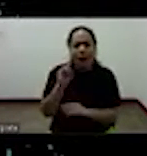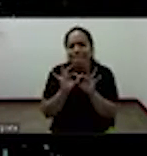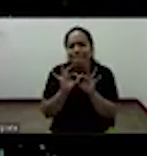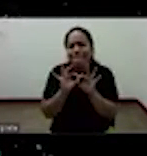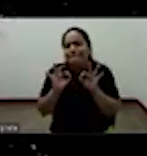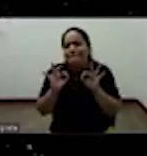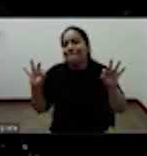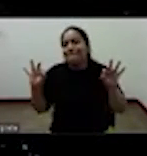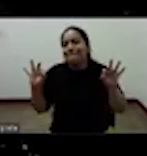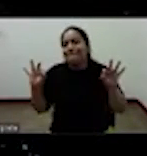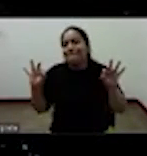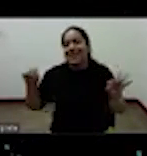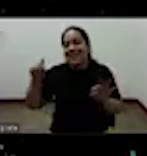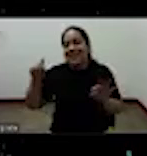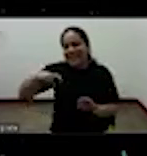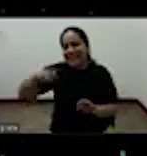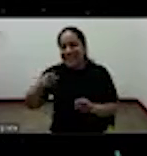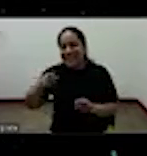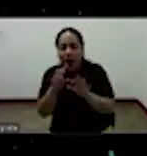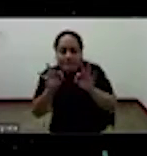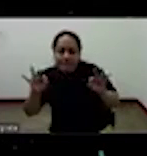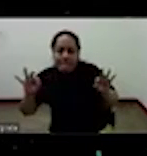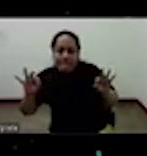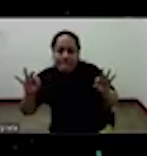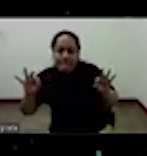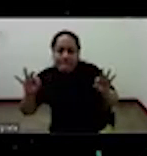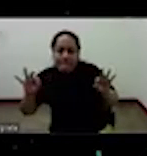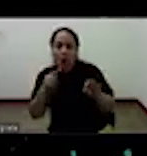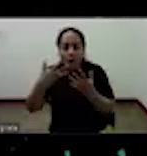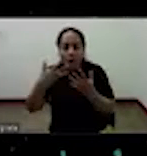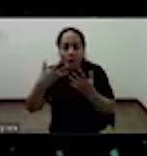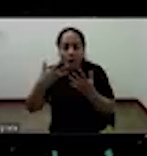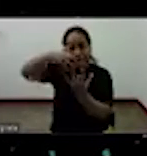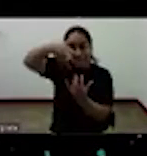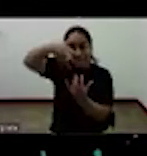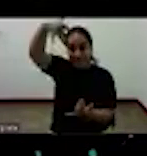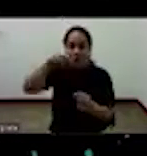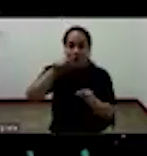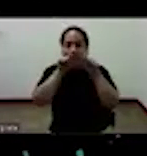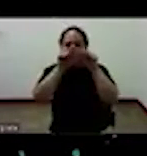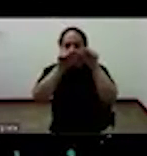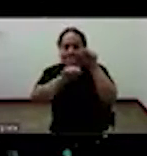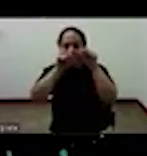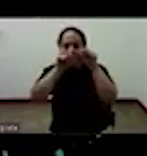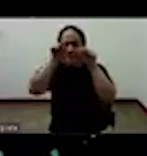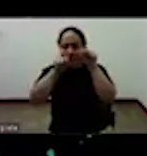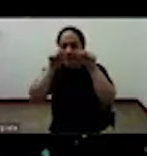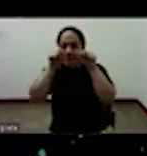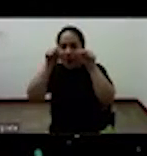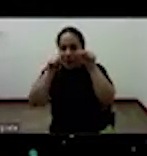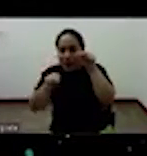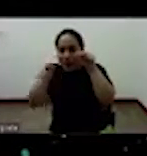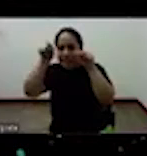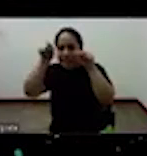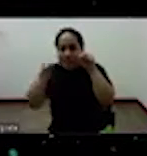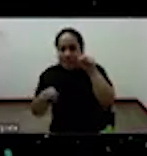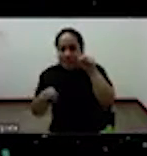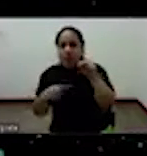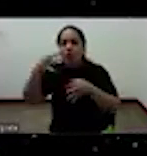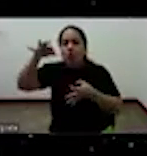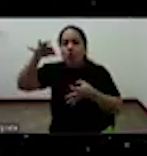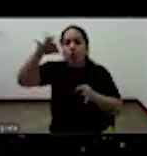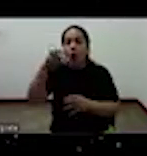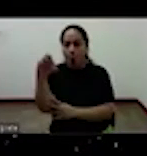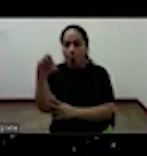es precisamente el papel perforado de las pianolas con pan de oro, pero que no suenan, sino